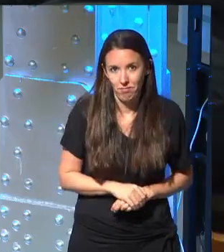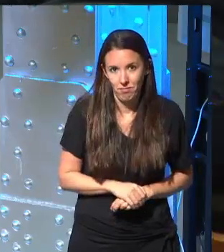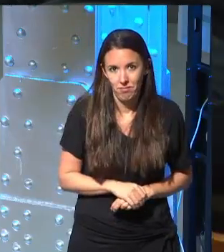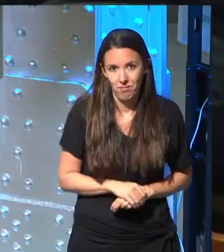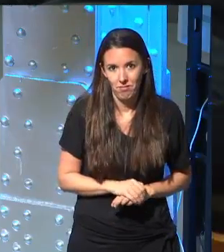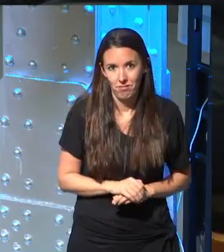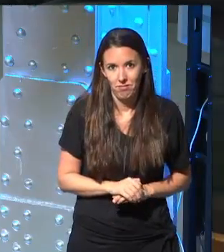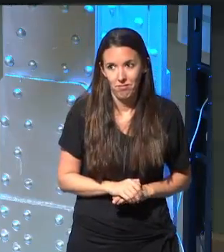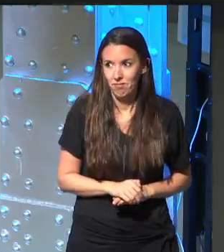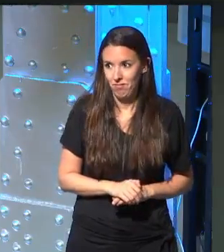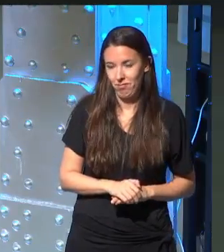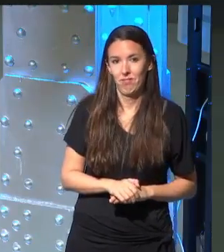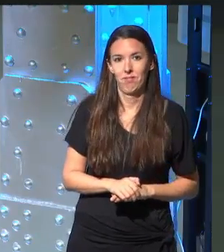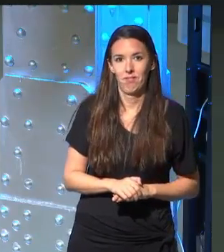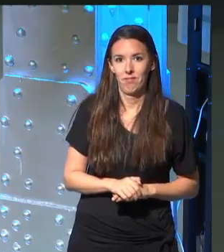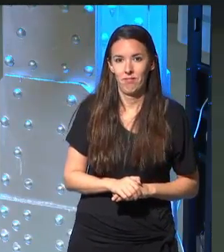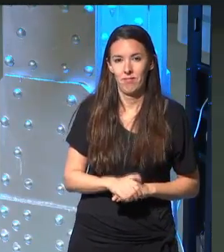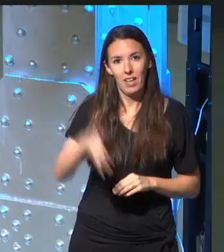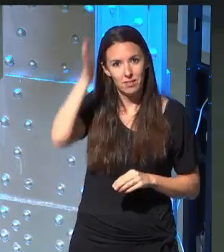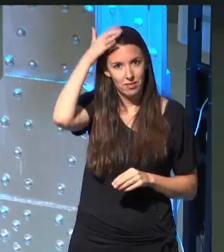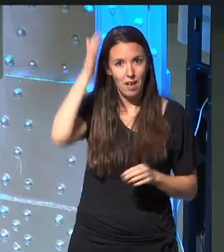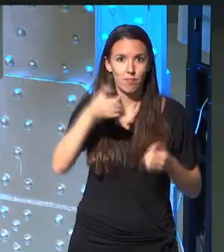Esto ha sido el Trump.